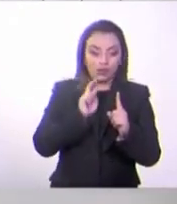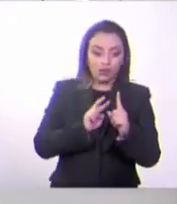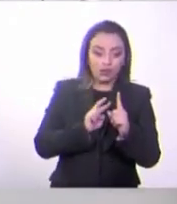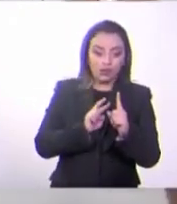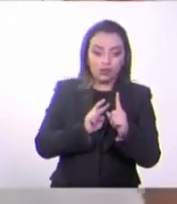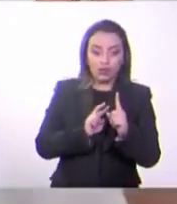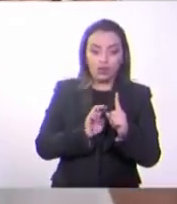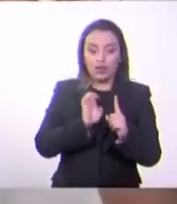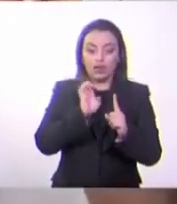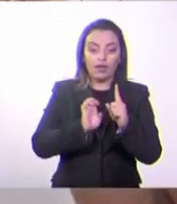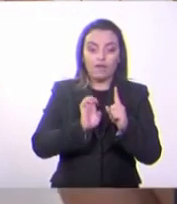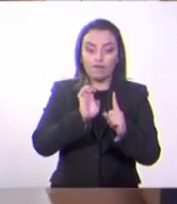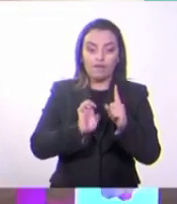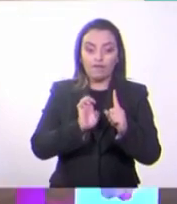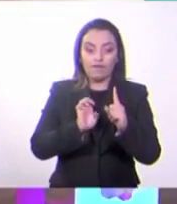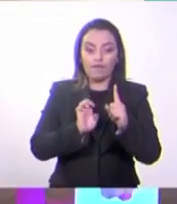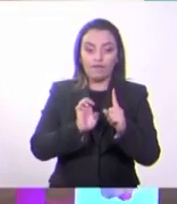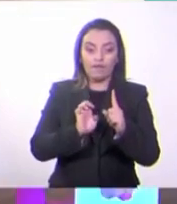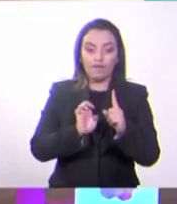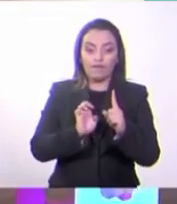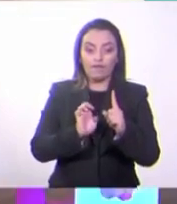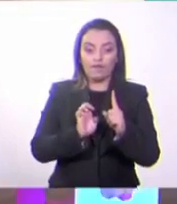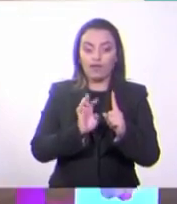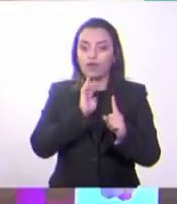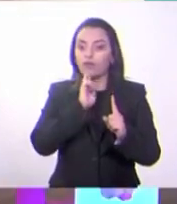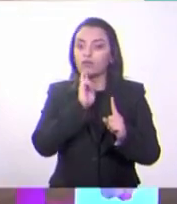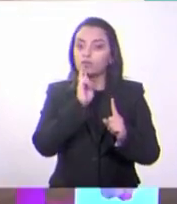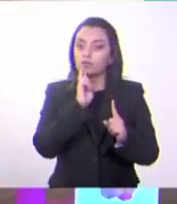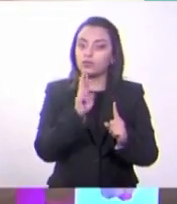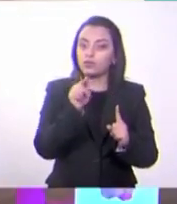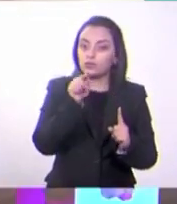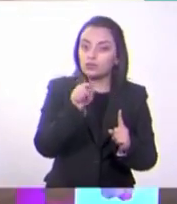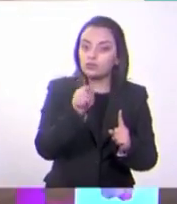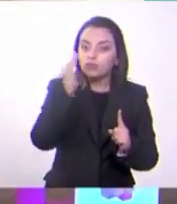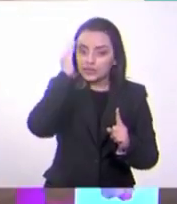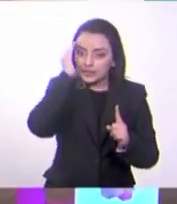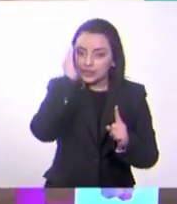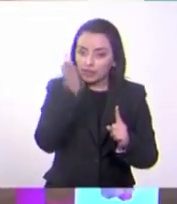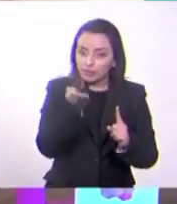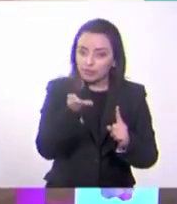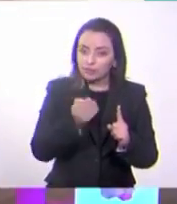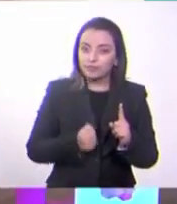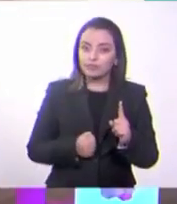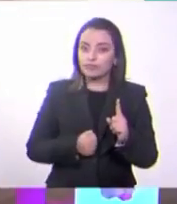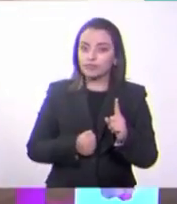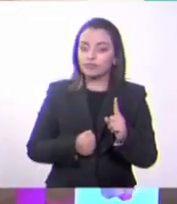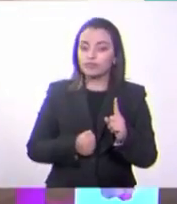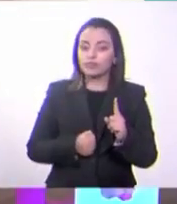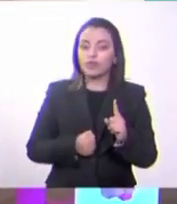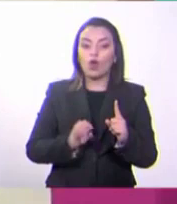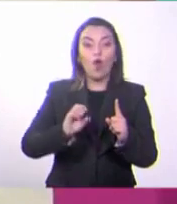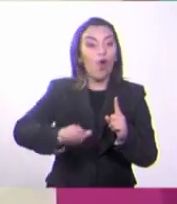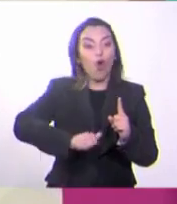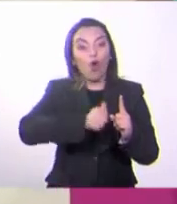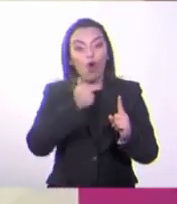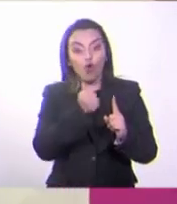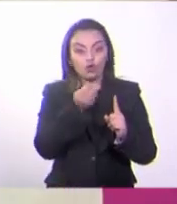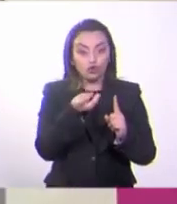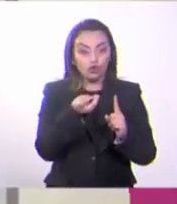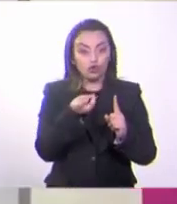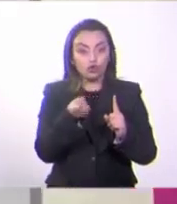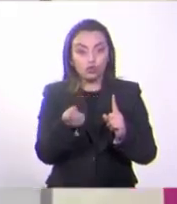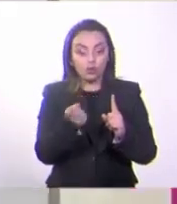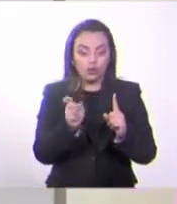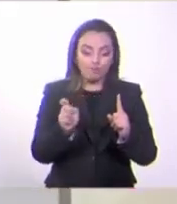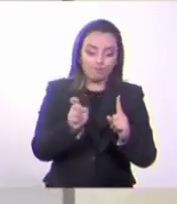bien. ¿Qué tal si le lanzo esa pregunta a los chicos que nos están viendo? Muy bien, ¿Será jóvenes. que existe otro número en el eje X